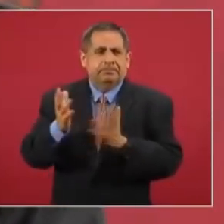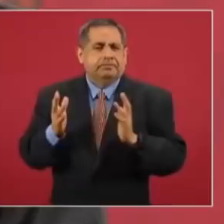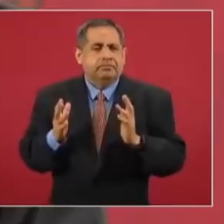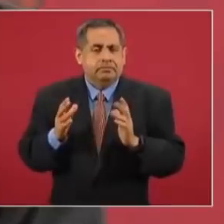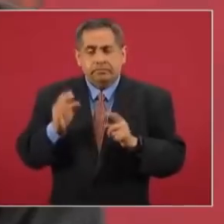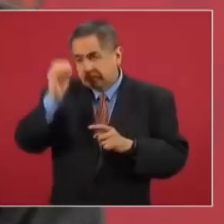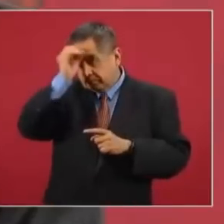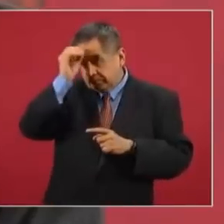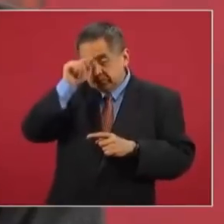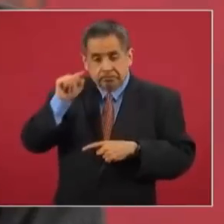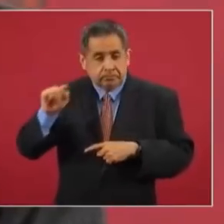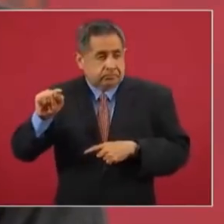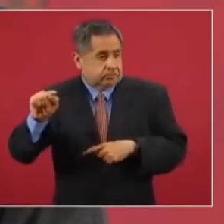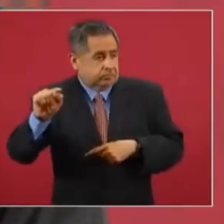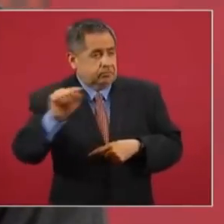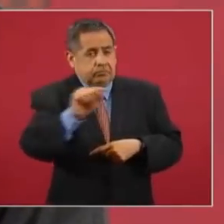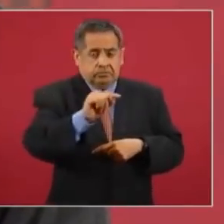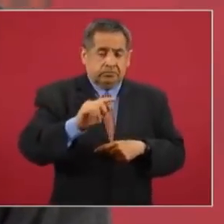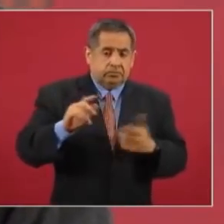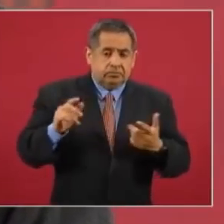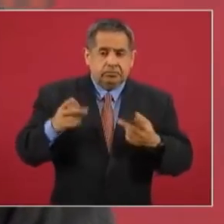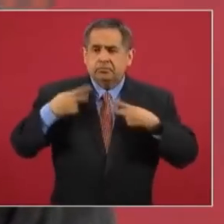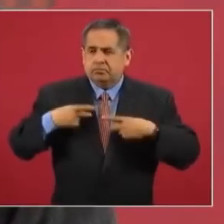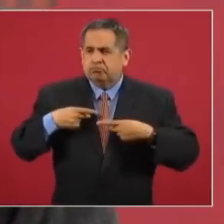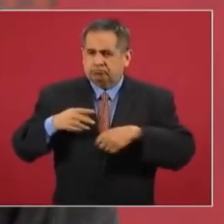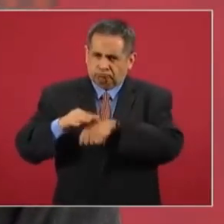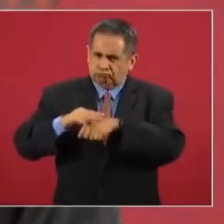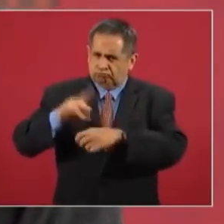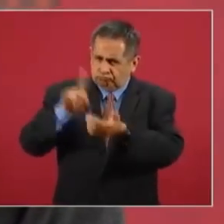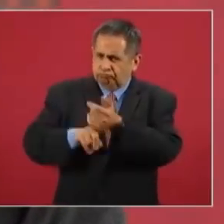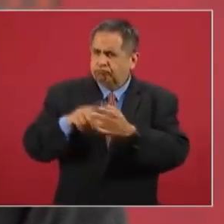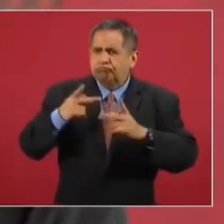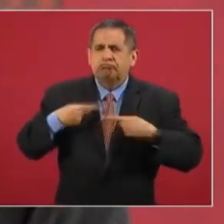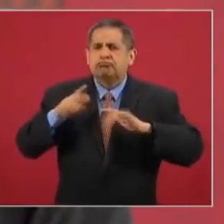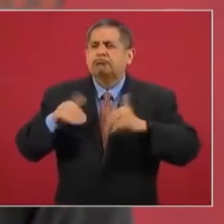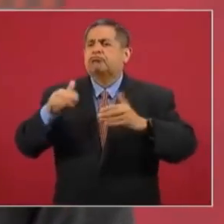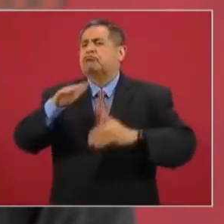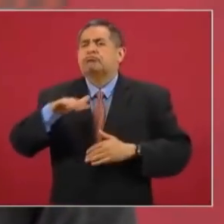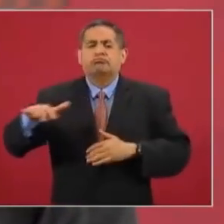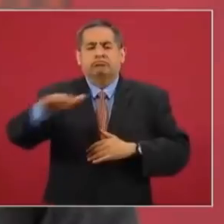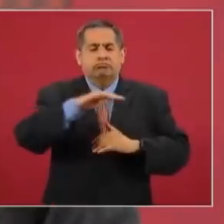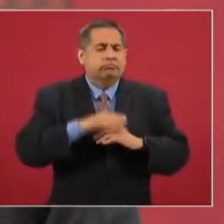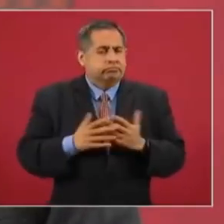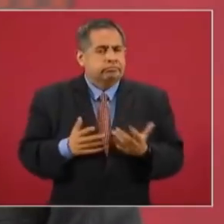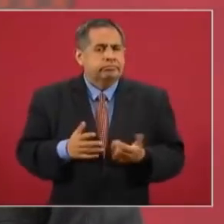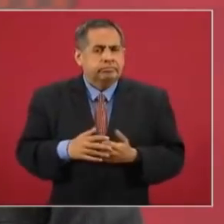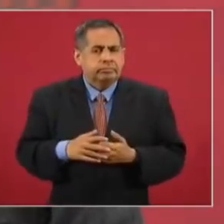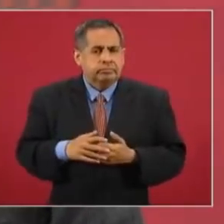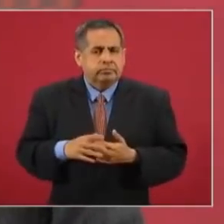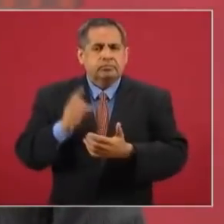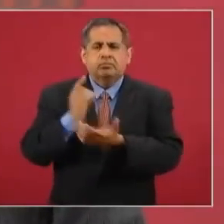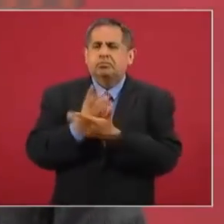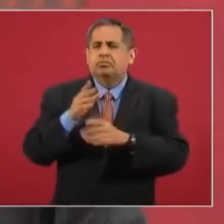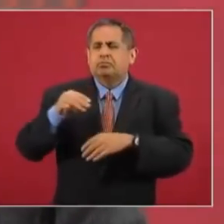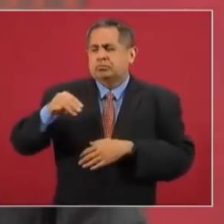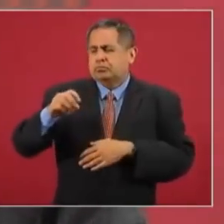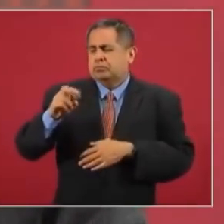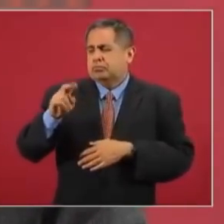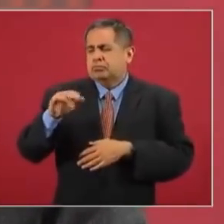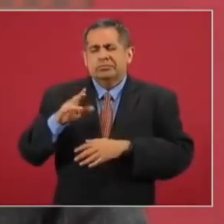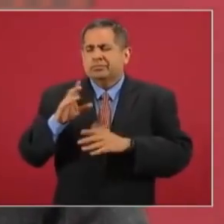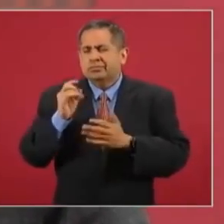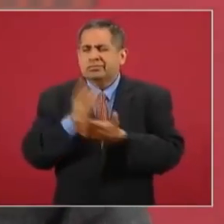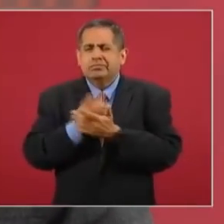opinión de los ciudadanos. No solo para el caso de Morena, para cualquier